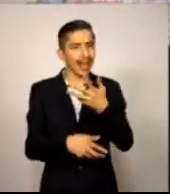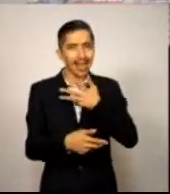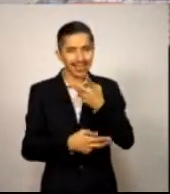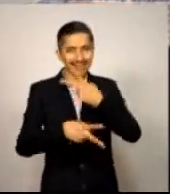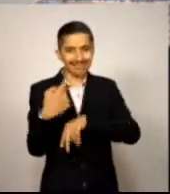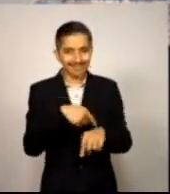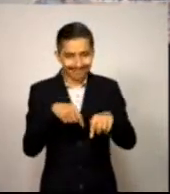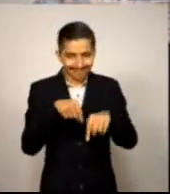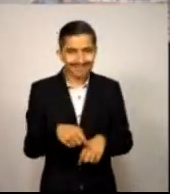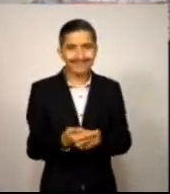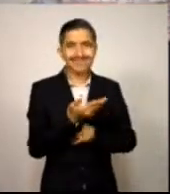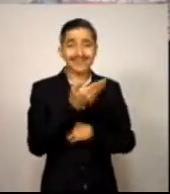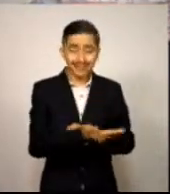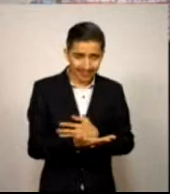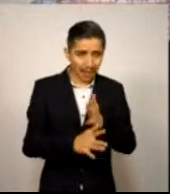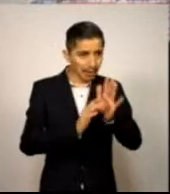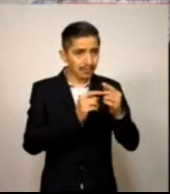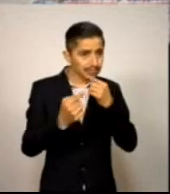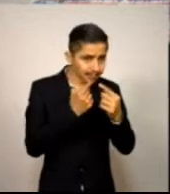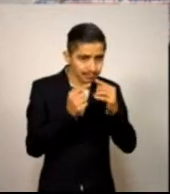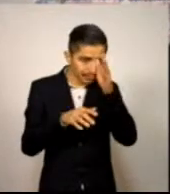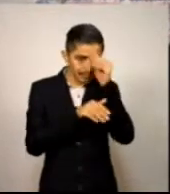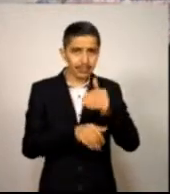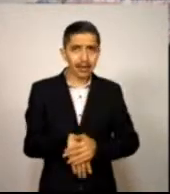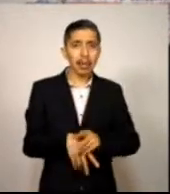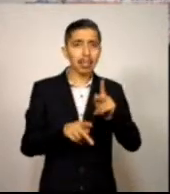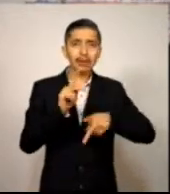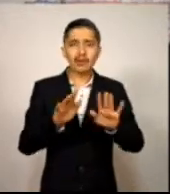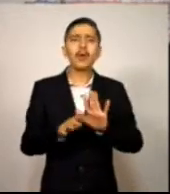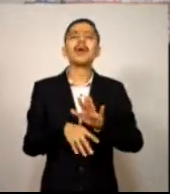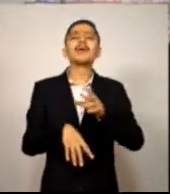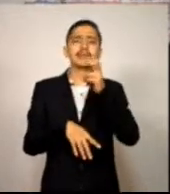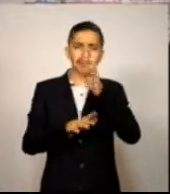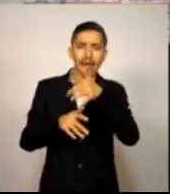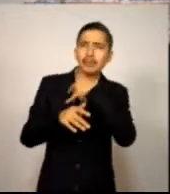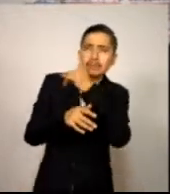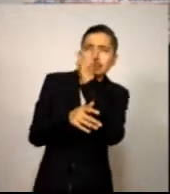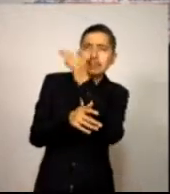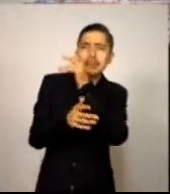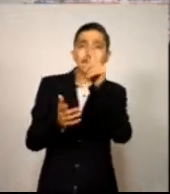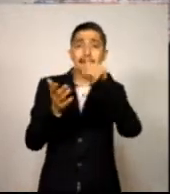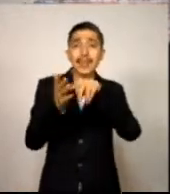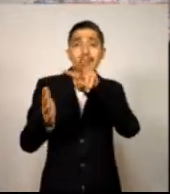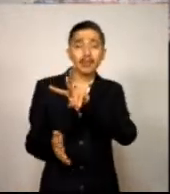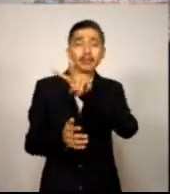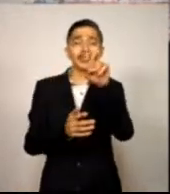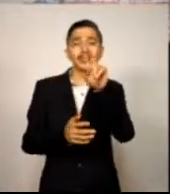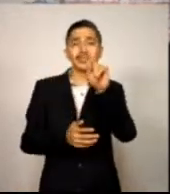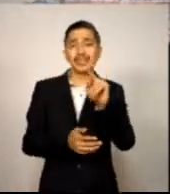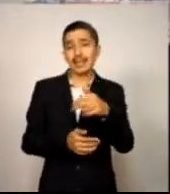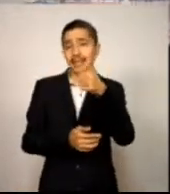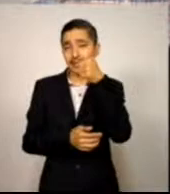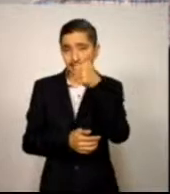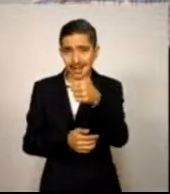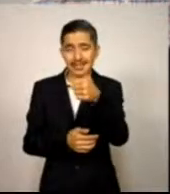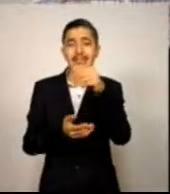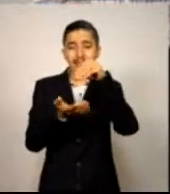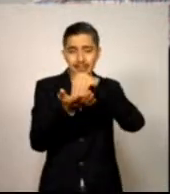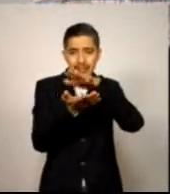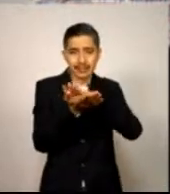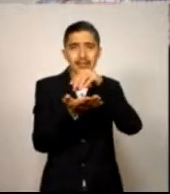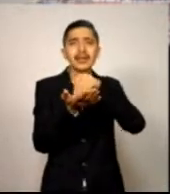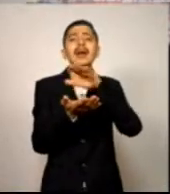también aquí con nosotros actualmente estamos gestionando un total de 1.200